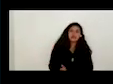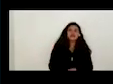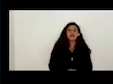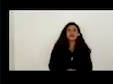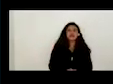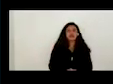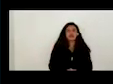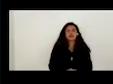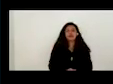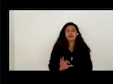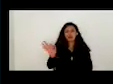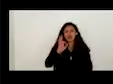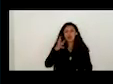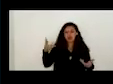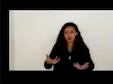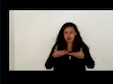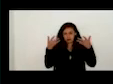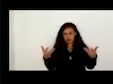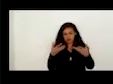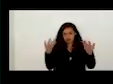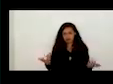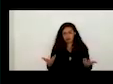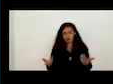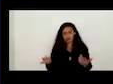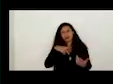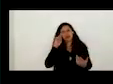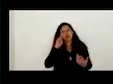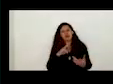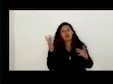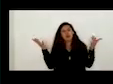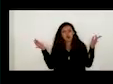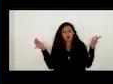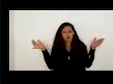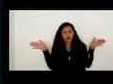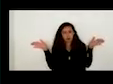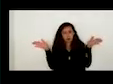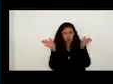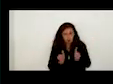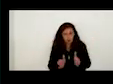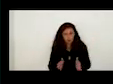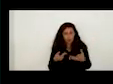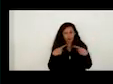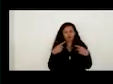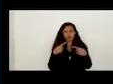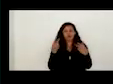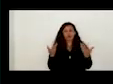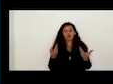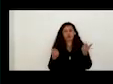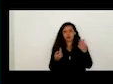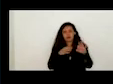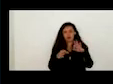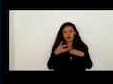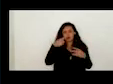digo, llevan las ensaladas, que han notado pérdida de peso en algunos de las personas que están ahí o en ustedes